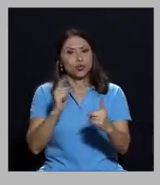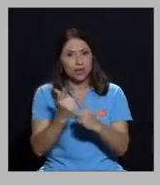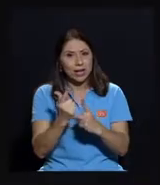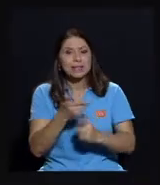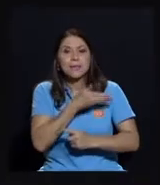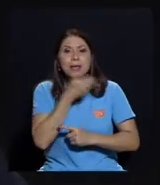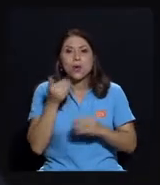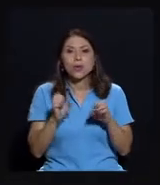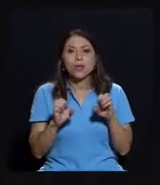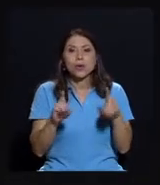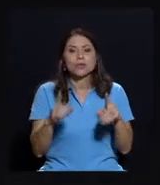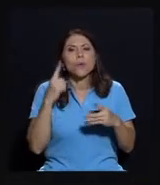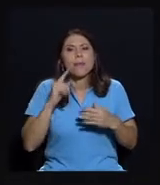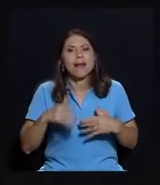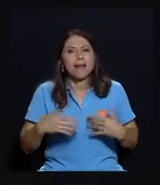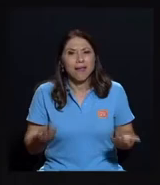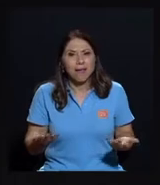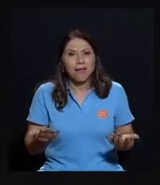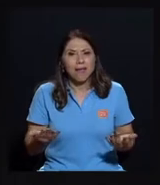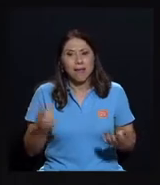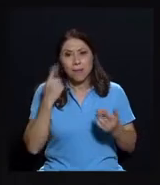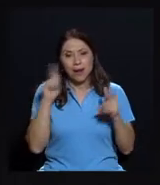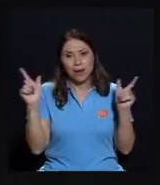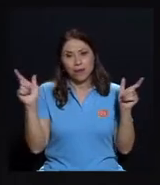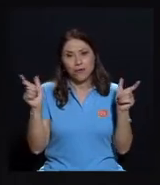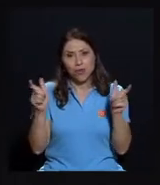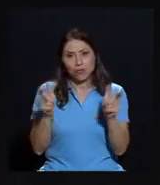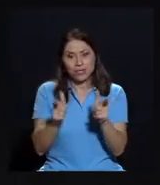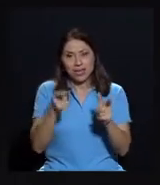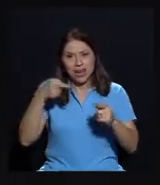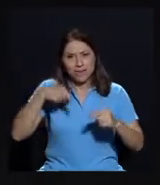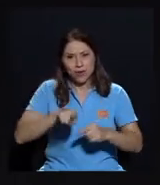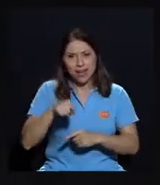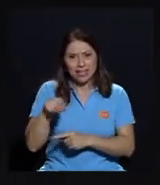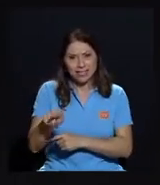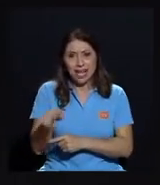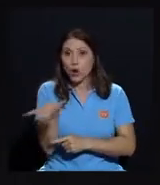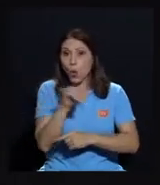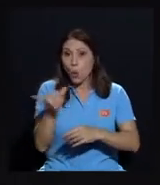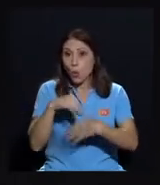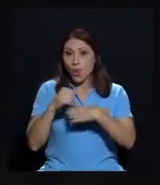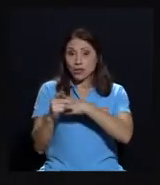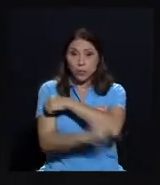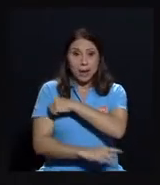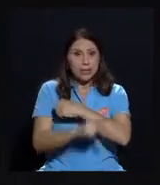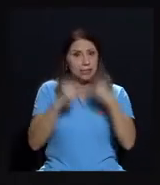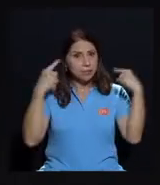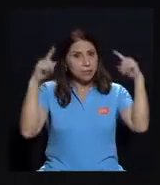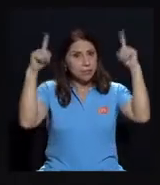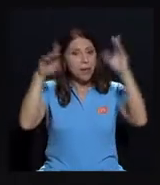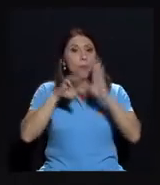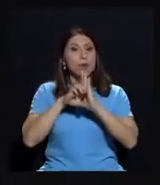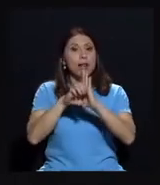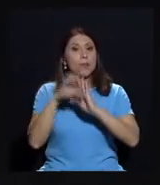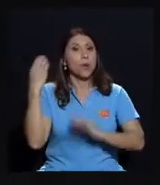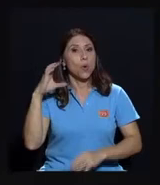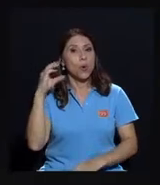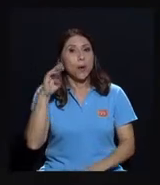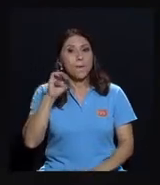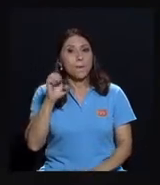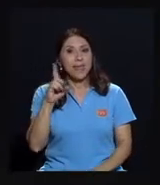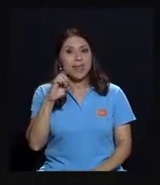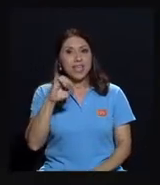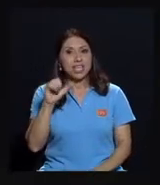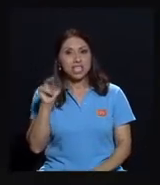para que para reducir estos niveles de violencia como lo han hecho países exitosos como lo hizo la ciudad de medellín como lo ha hecho la ciudad de